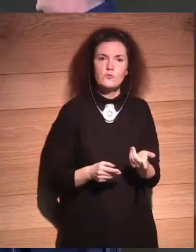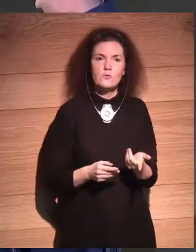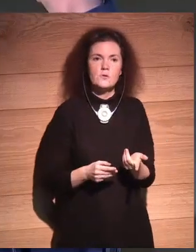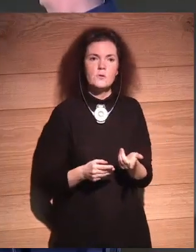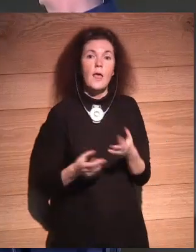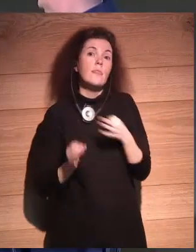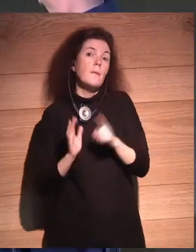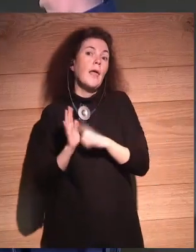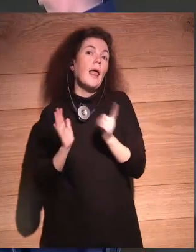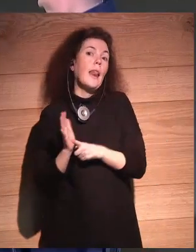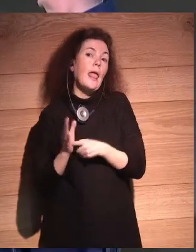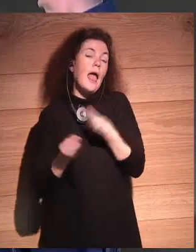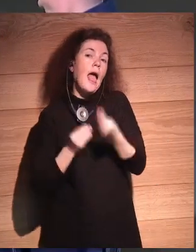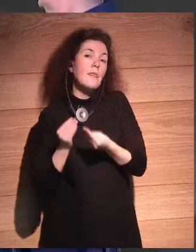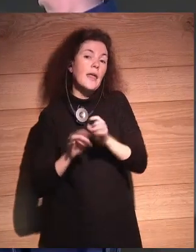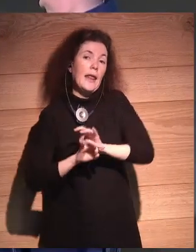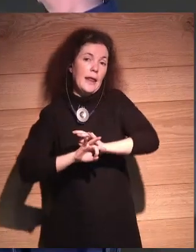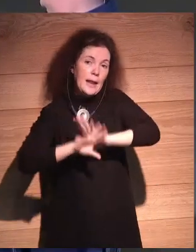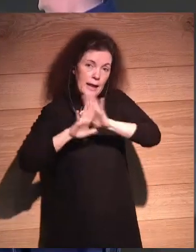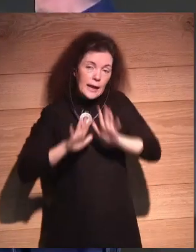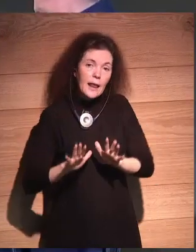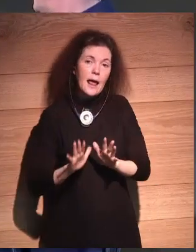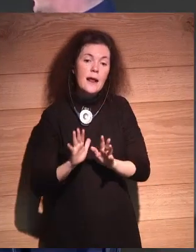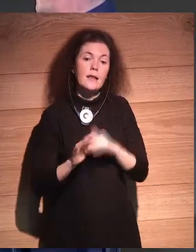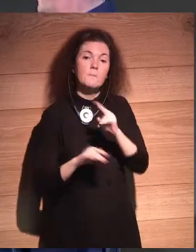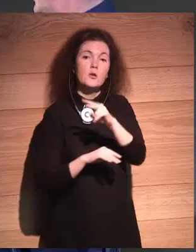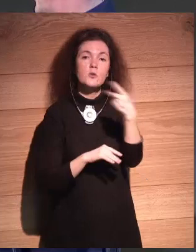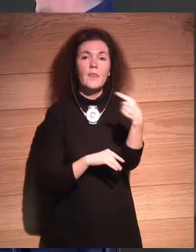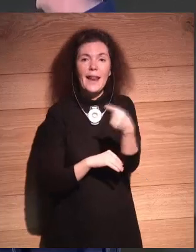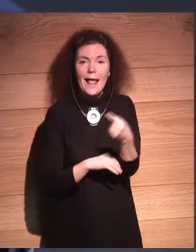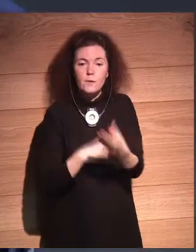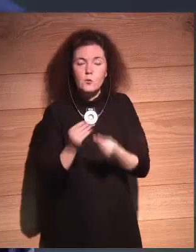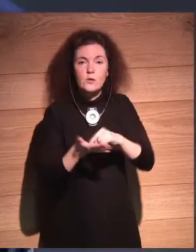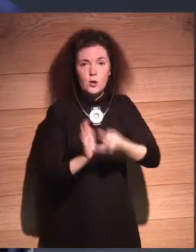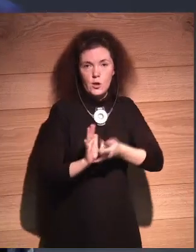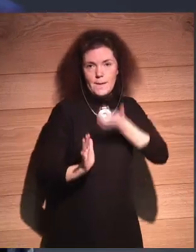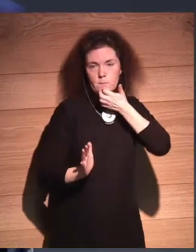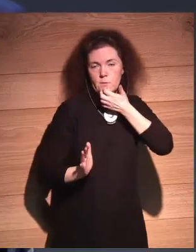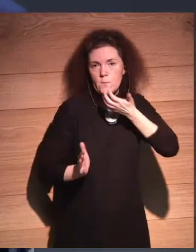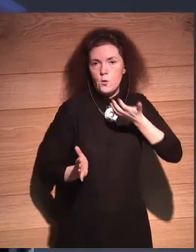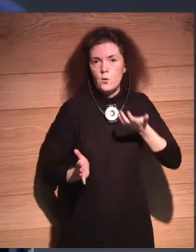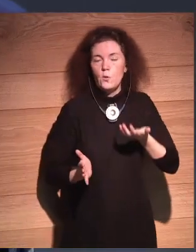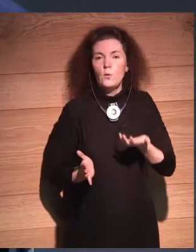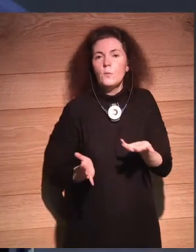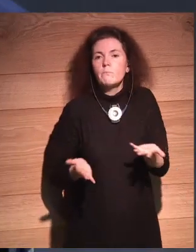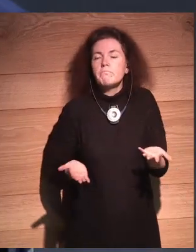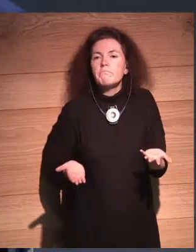Habría que establecer leyes claras que puedan establecer consecuencias negativas del uso de la tecnología. Por ejemplo,